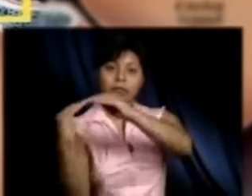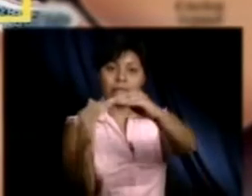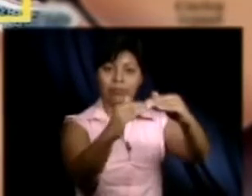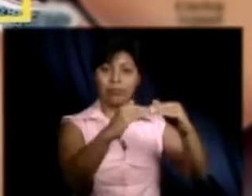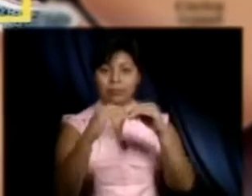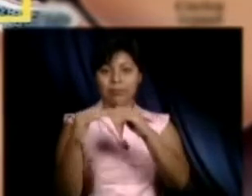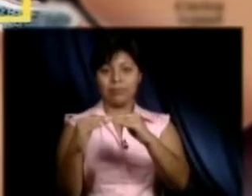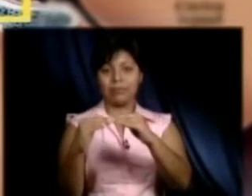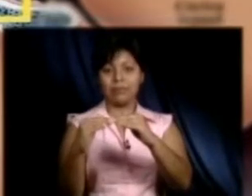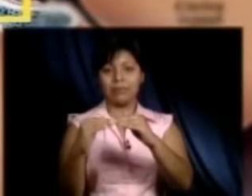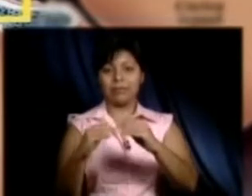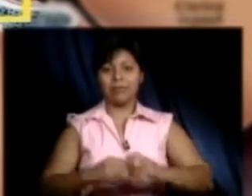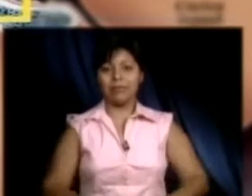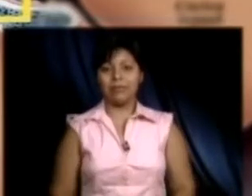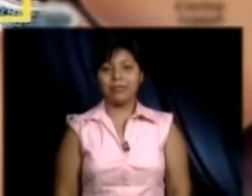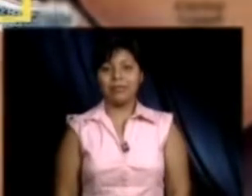mismos derechos que los demás.